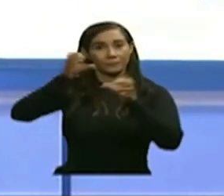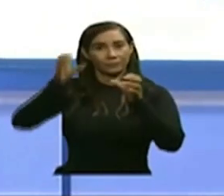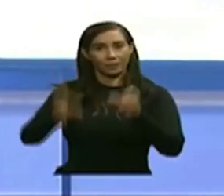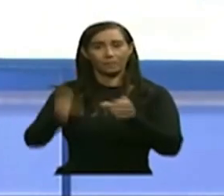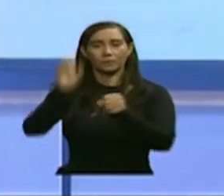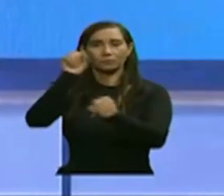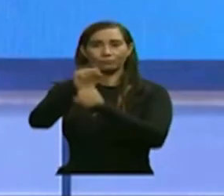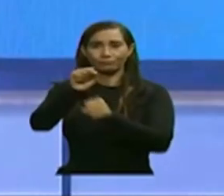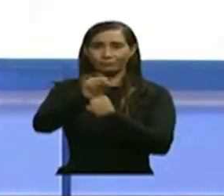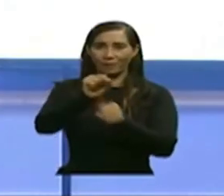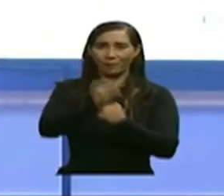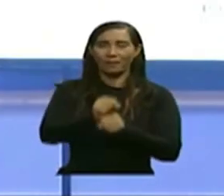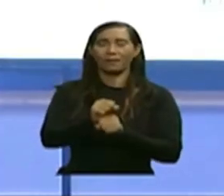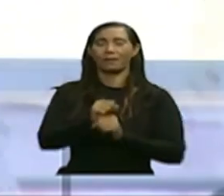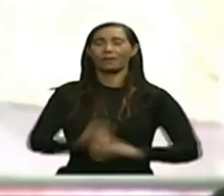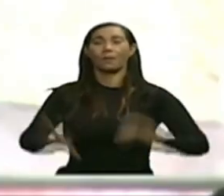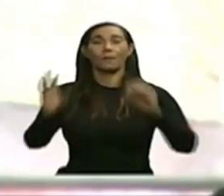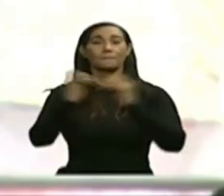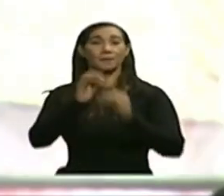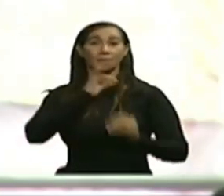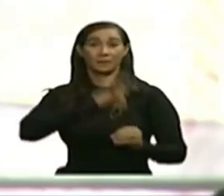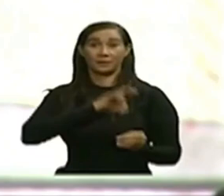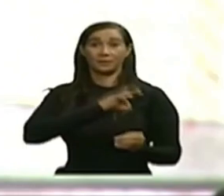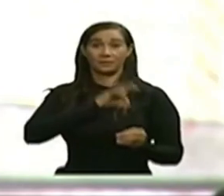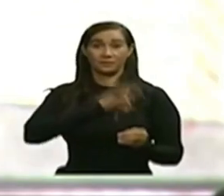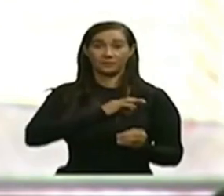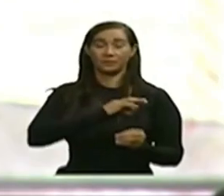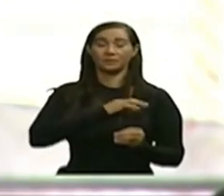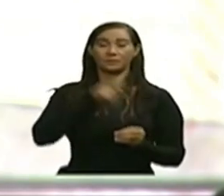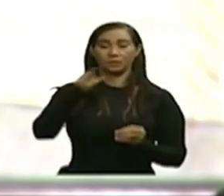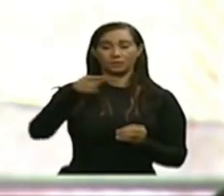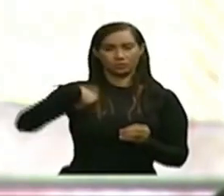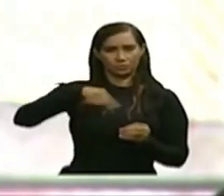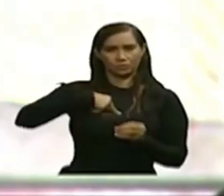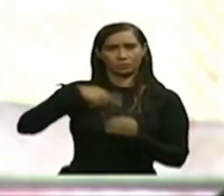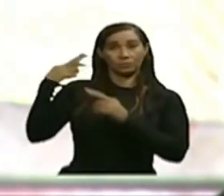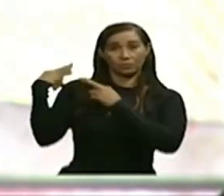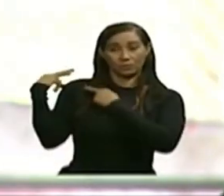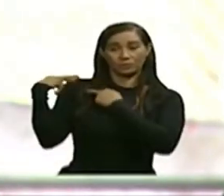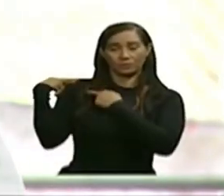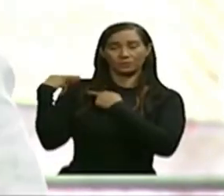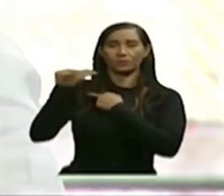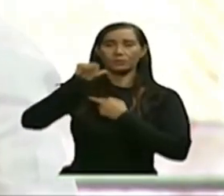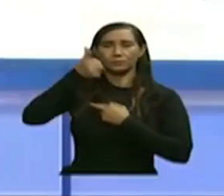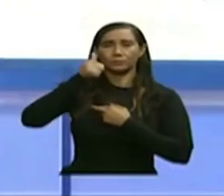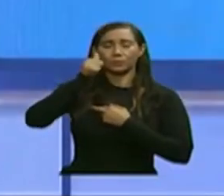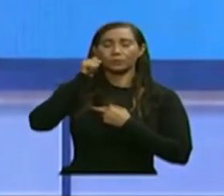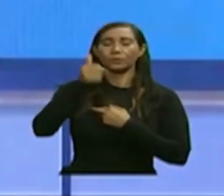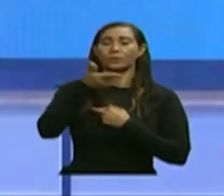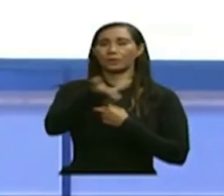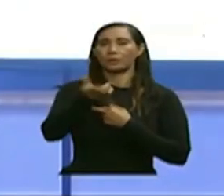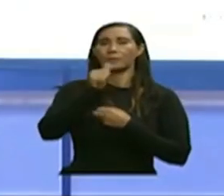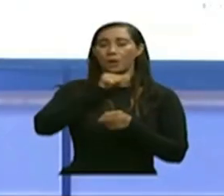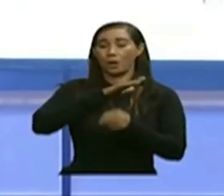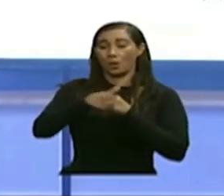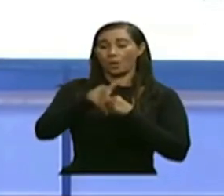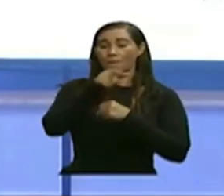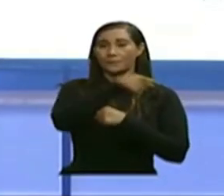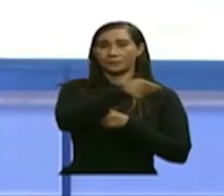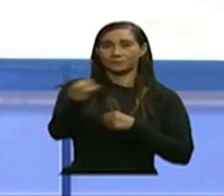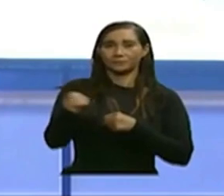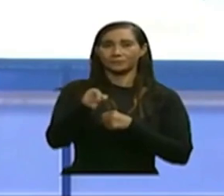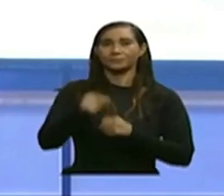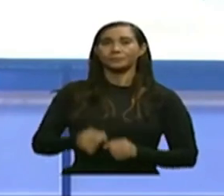un mejor trabajo con mucho más beneficios y de eso nos ocuparemos cada día para cumplir con